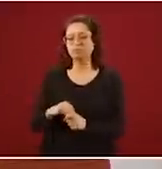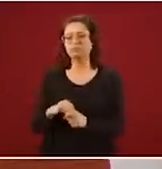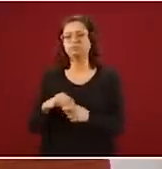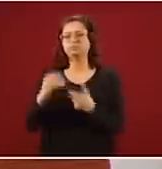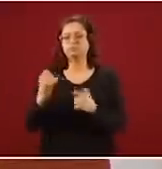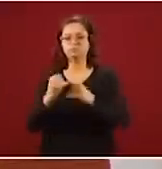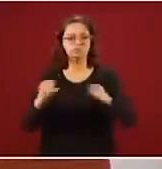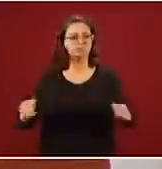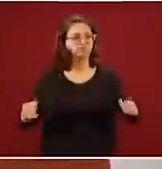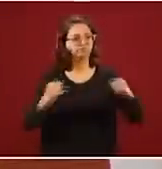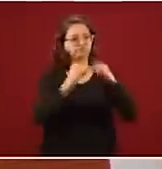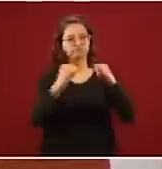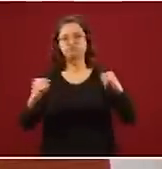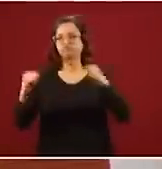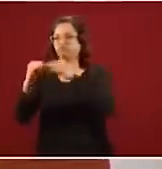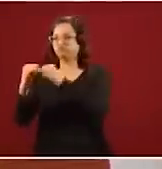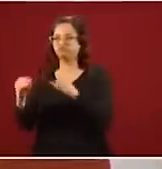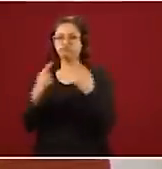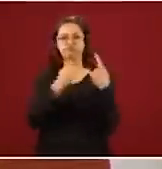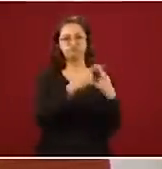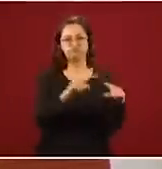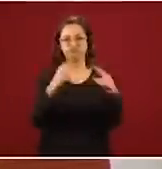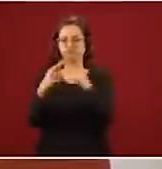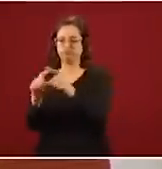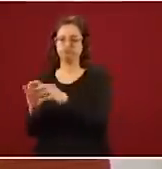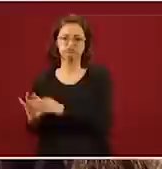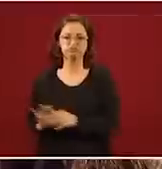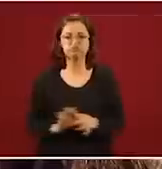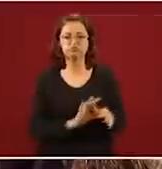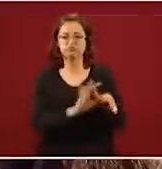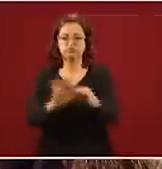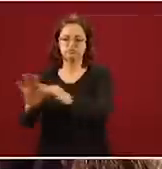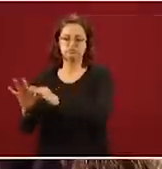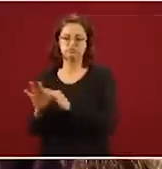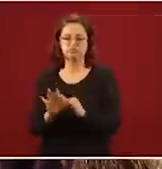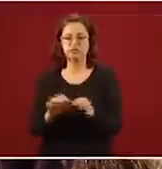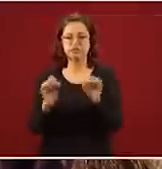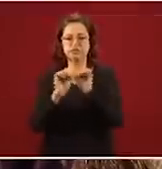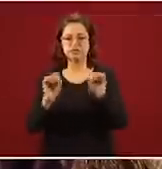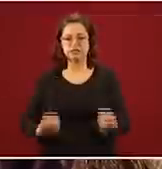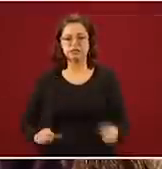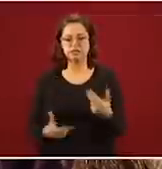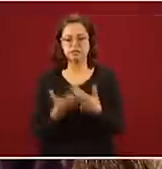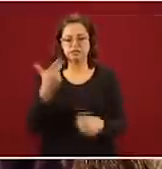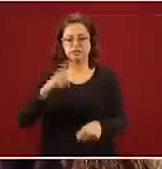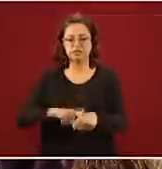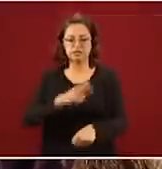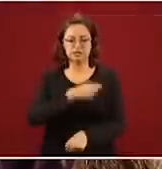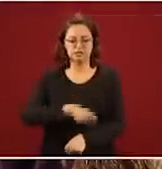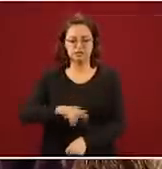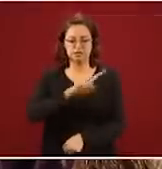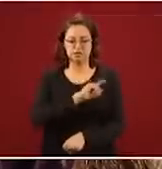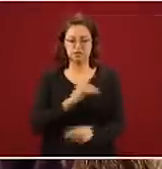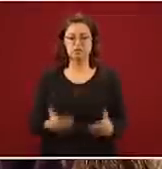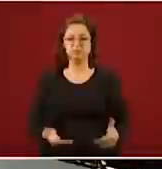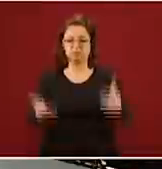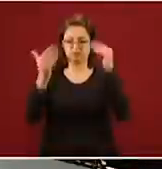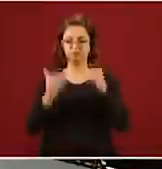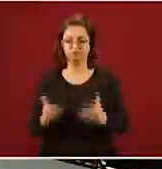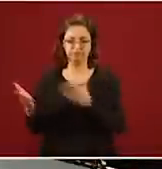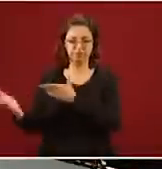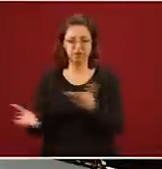las instituciones públicas del Sistema Nacional de Salud. A continuación, el maestro Ferrer está con